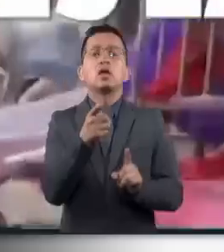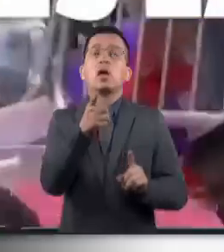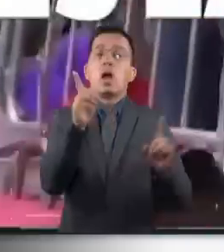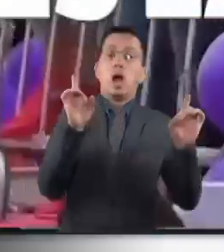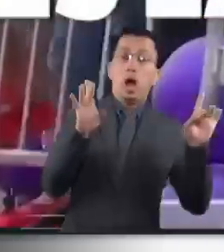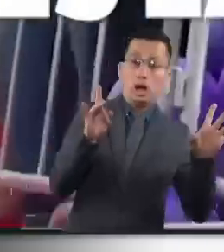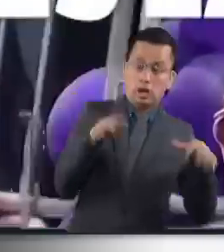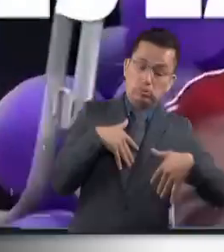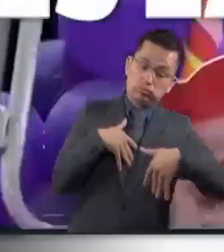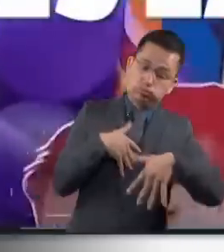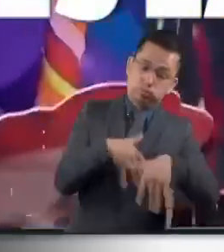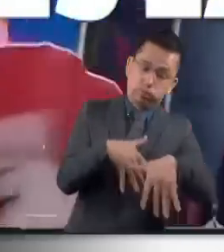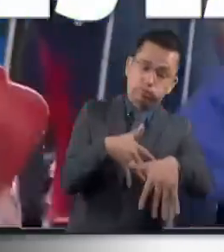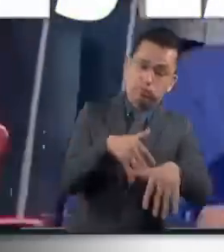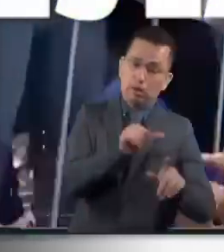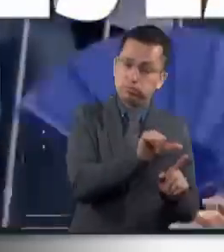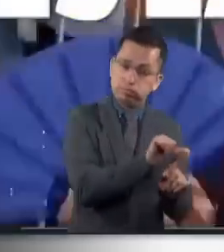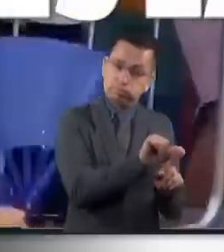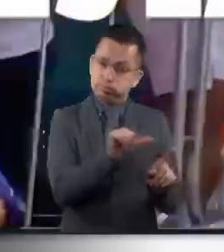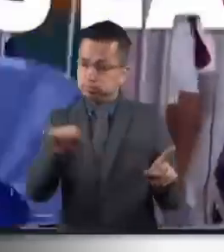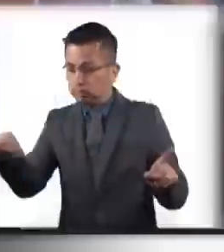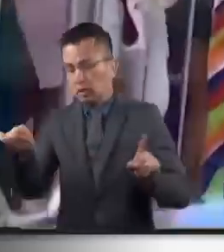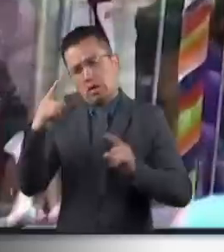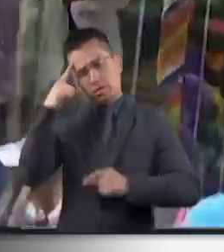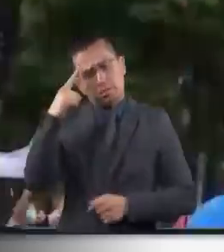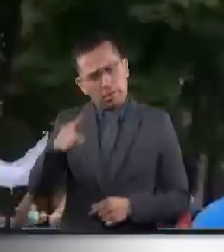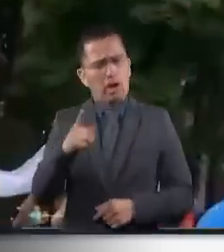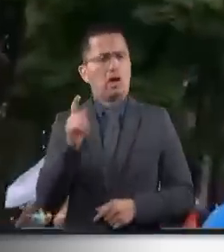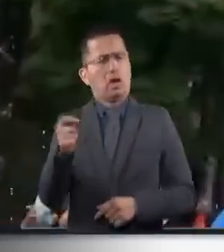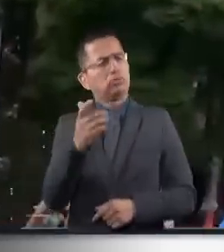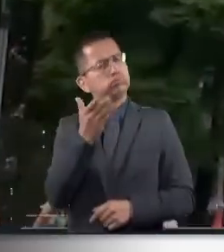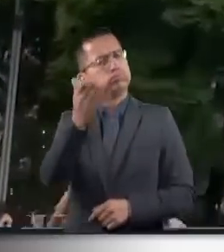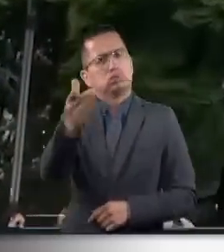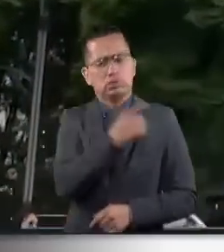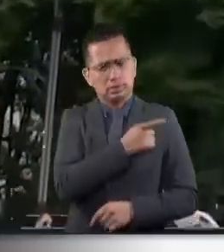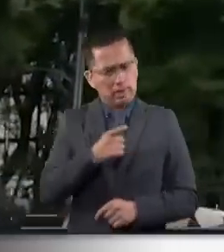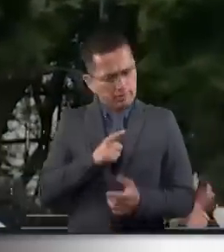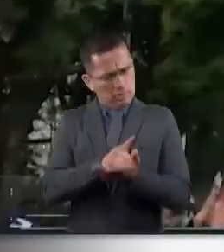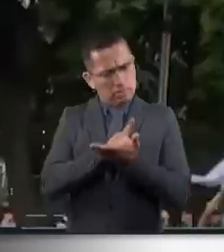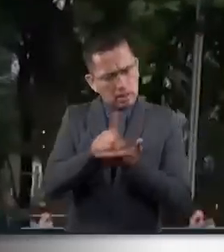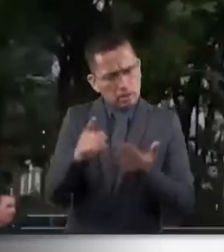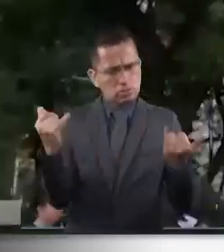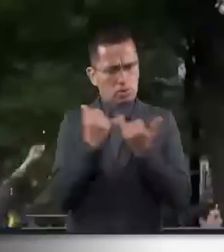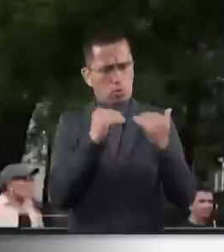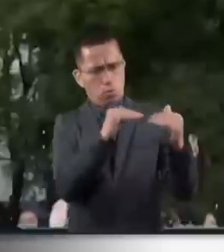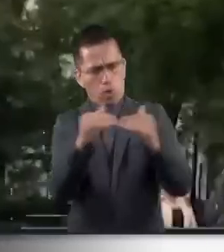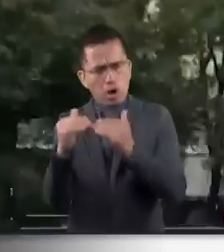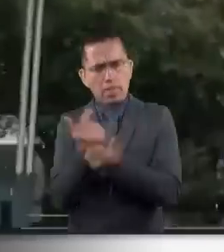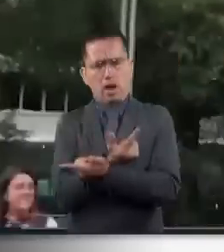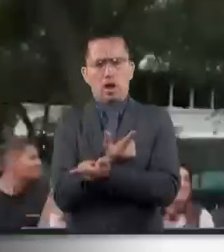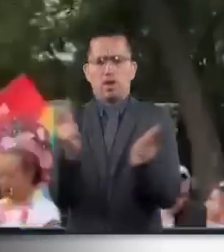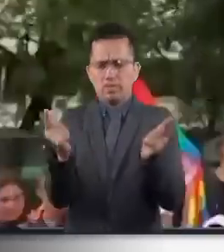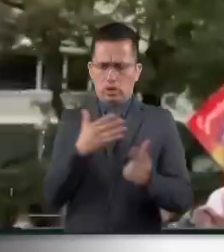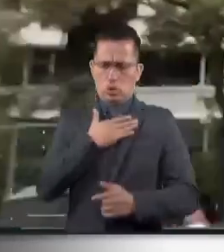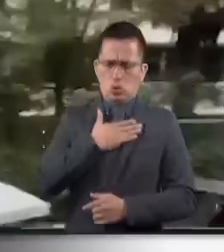a sus derechos en condiciones de igualdad, equidad y libertad. Para Noticias del Congreso, Elizabeth Robles.